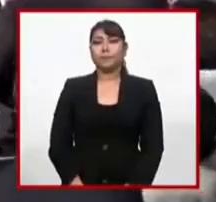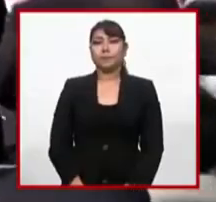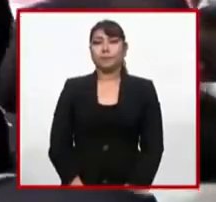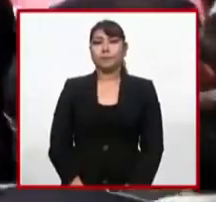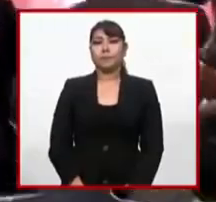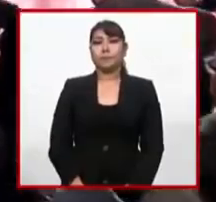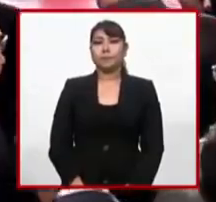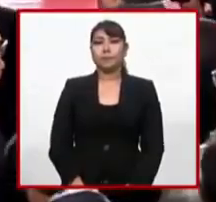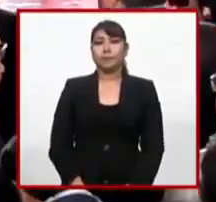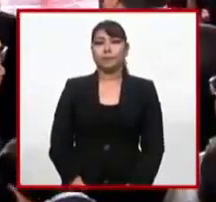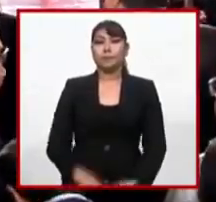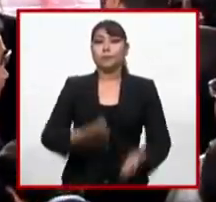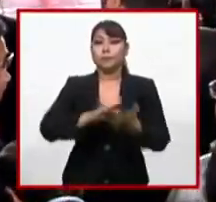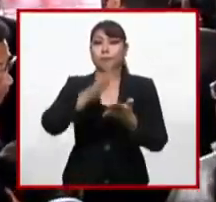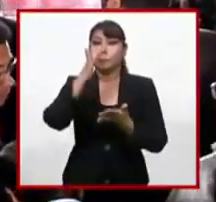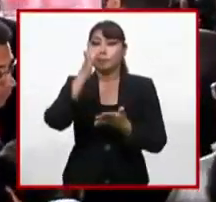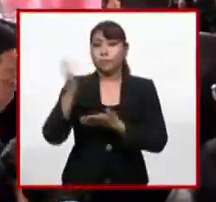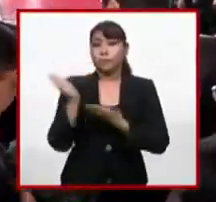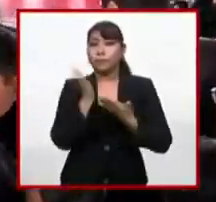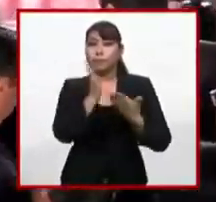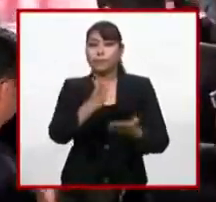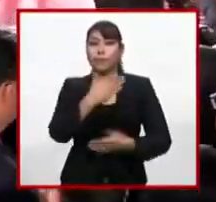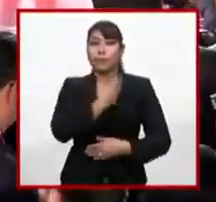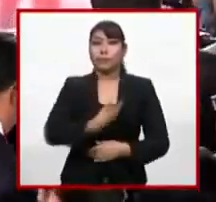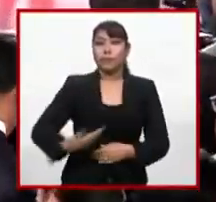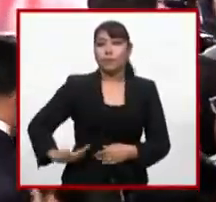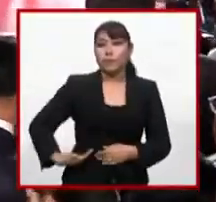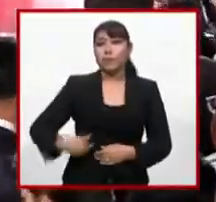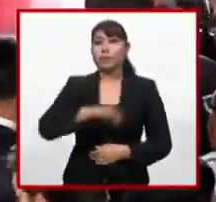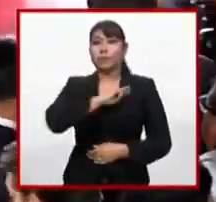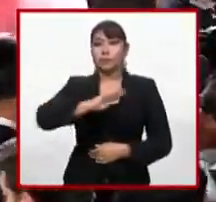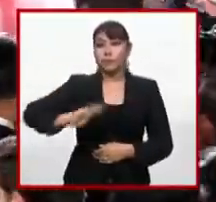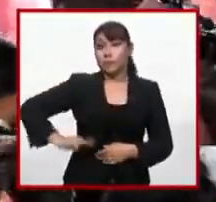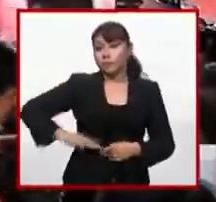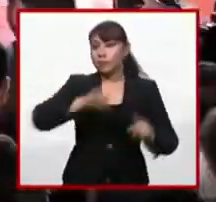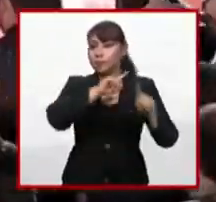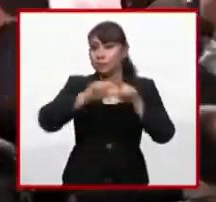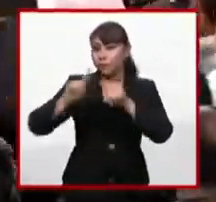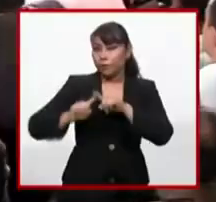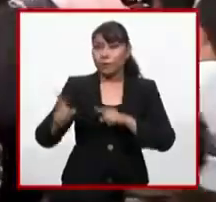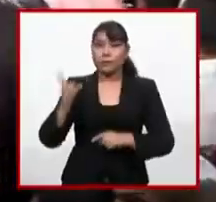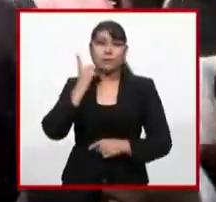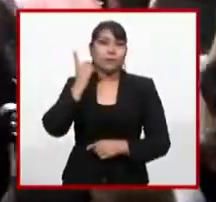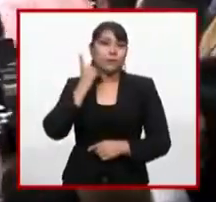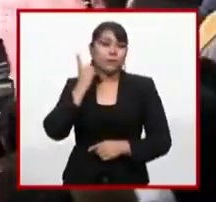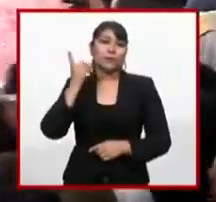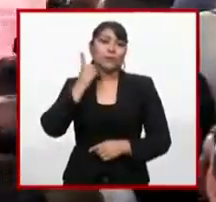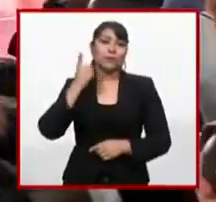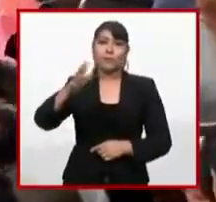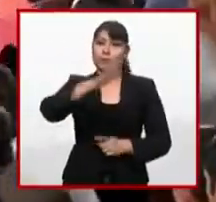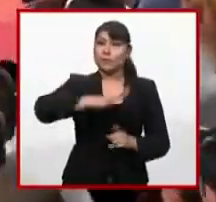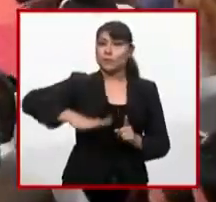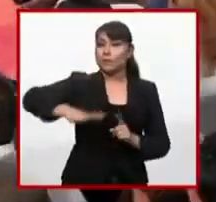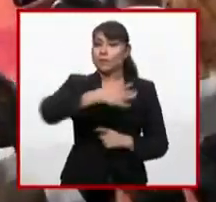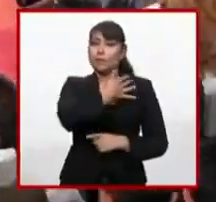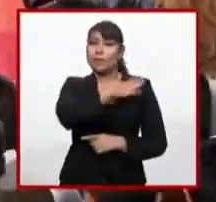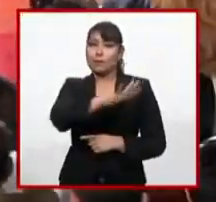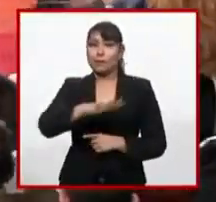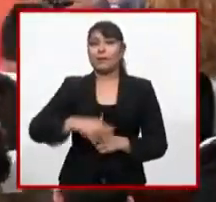Mexicanos. Agradecemos la presencia de las presidentas y presidentes municipales, diputadas y diputados locales y